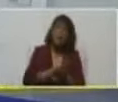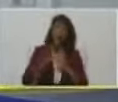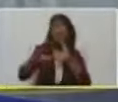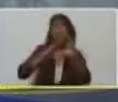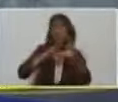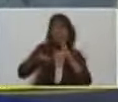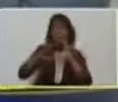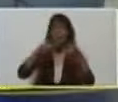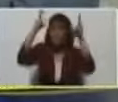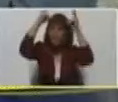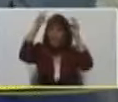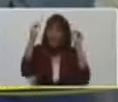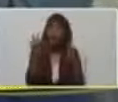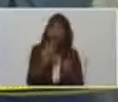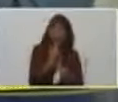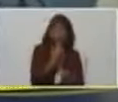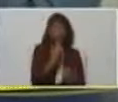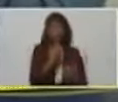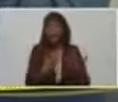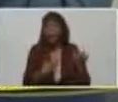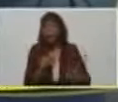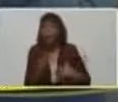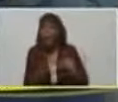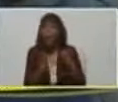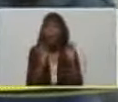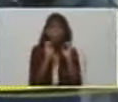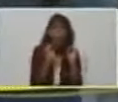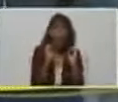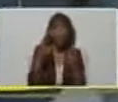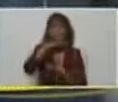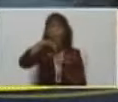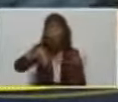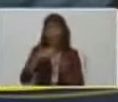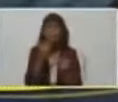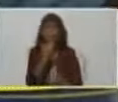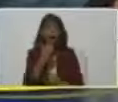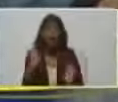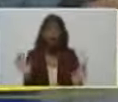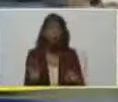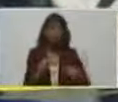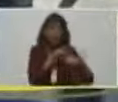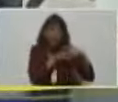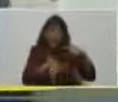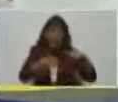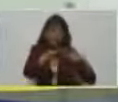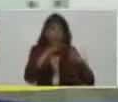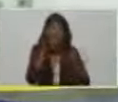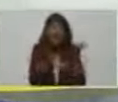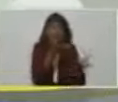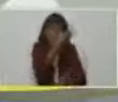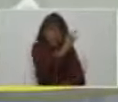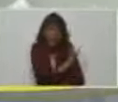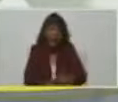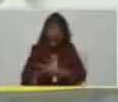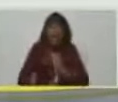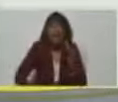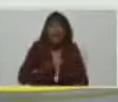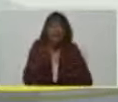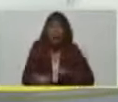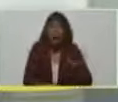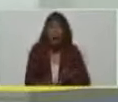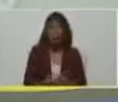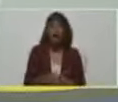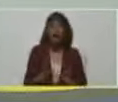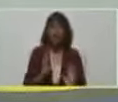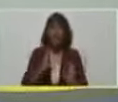con enfermería si tiene alguna molestia y como la enfermera pues va a... Y aquí, entonces establecen la